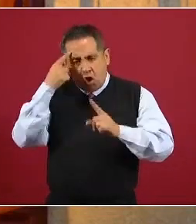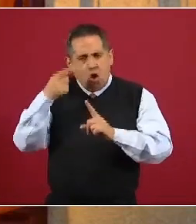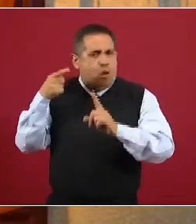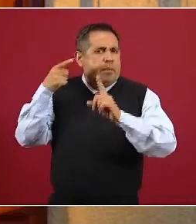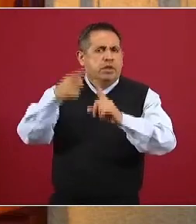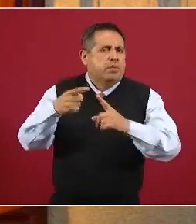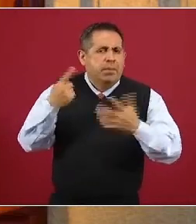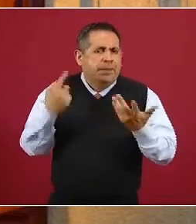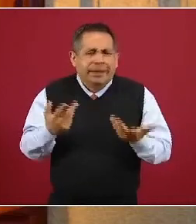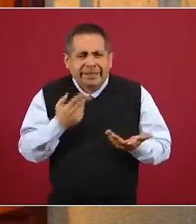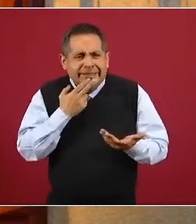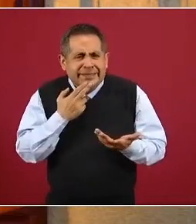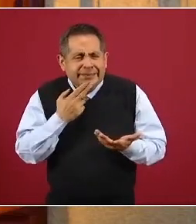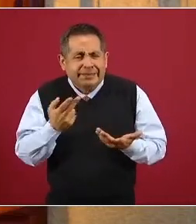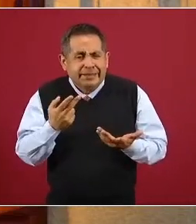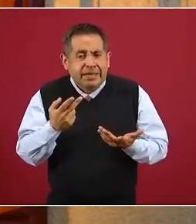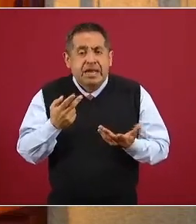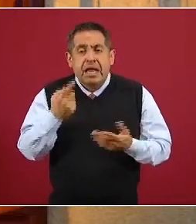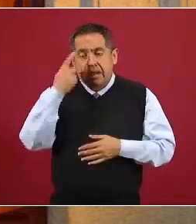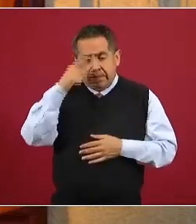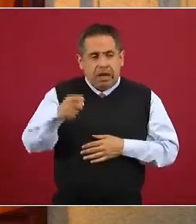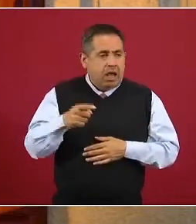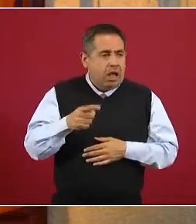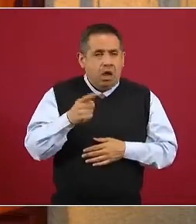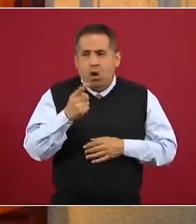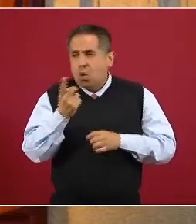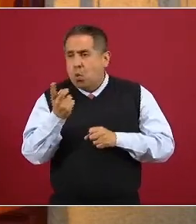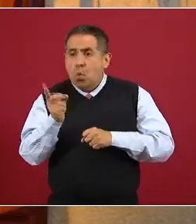objetivo lograr un evento